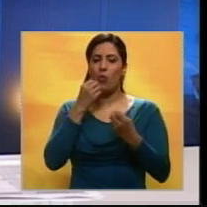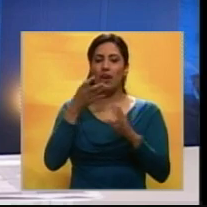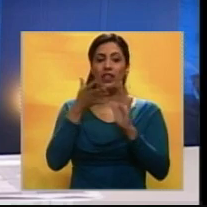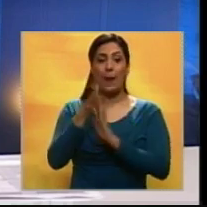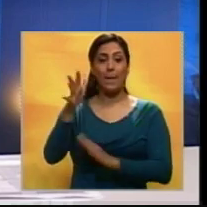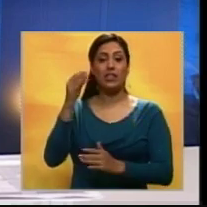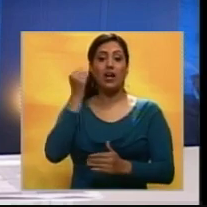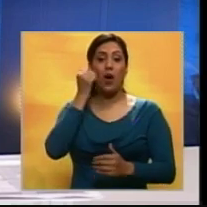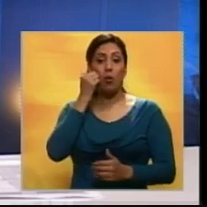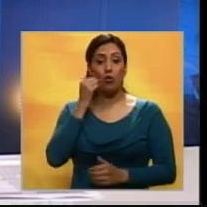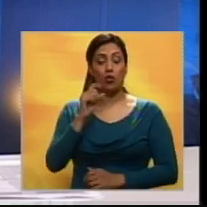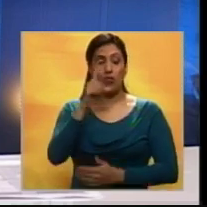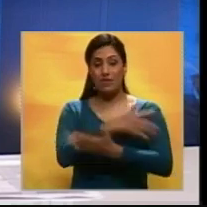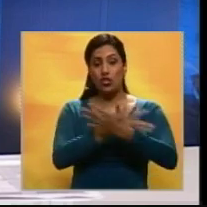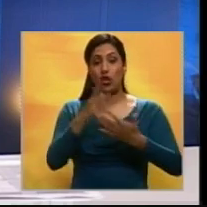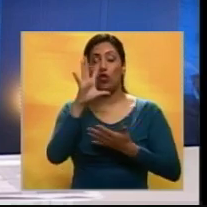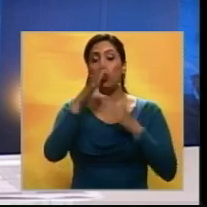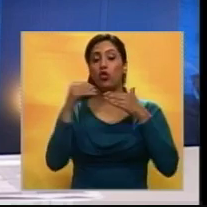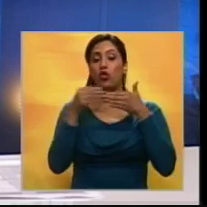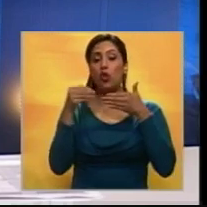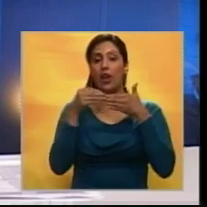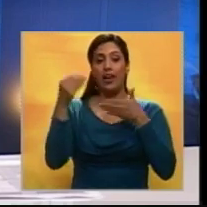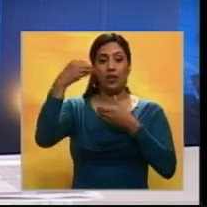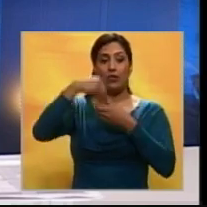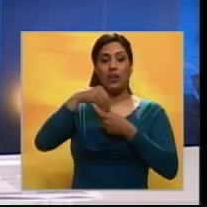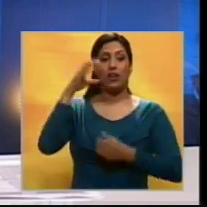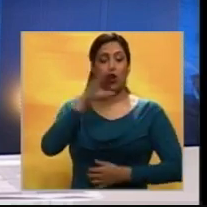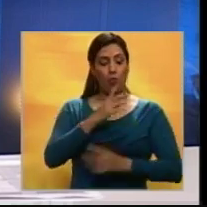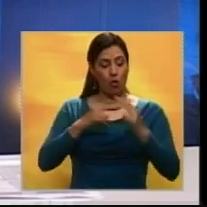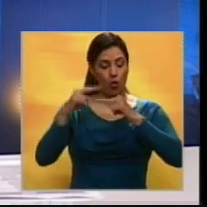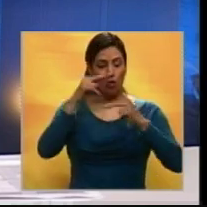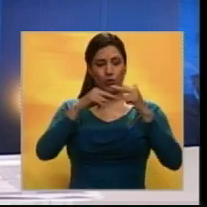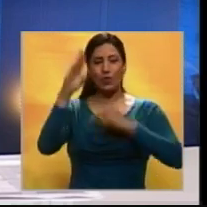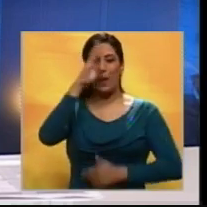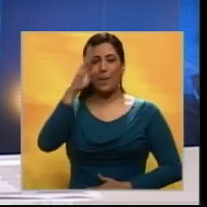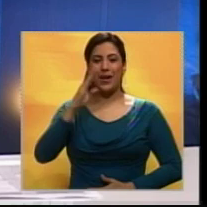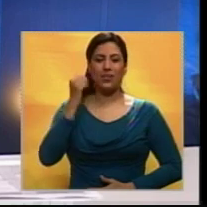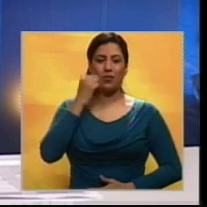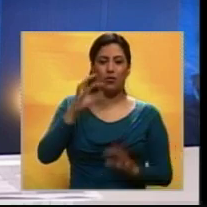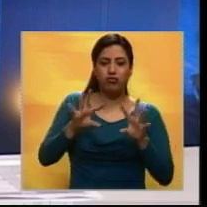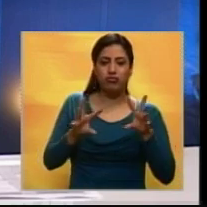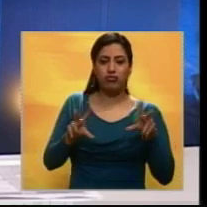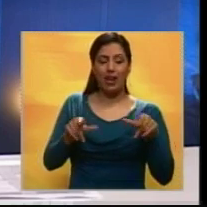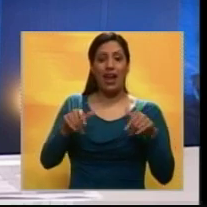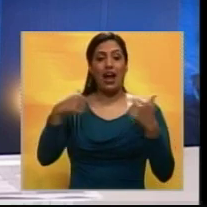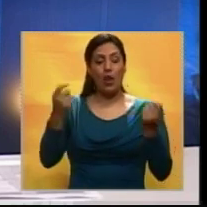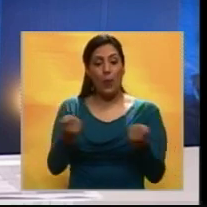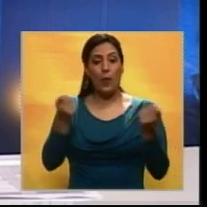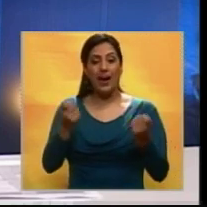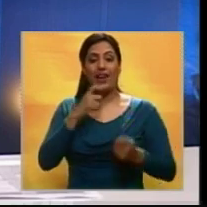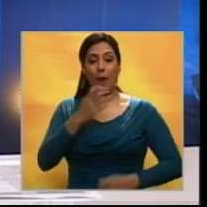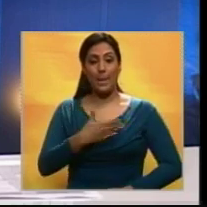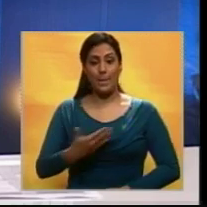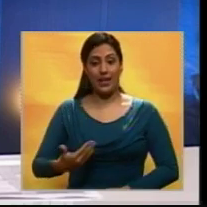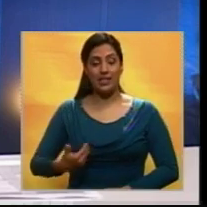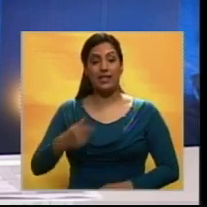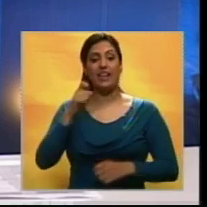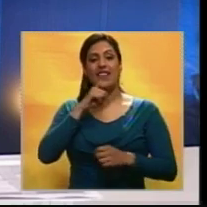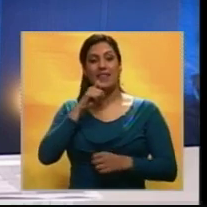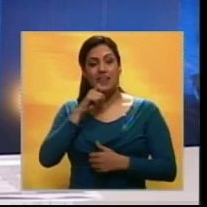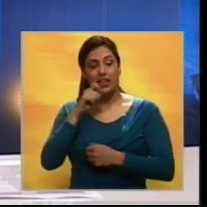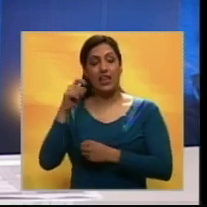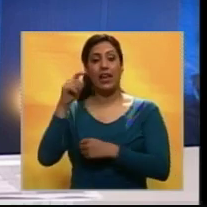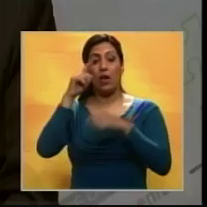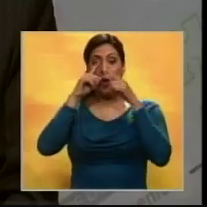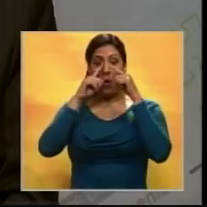el presunto ingreso de $1 millón por parte de la constructora brasileña Odebrecht hacia la campaña presidencial de Juan Manuel Santos